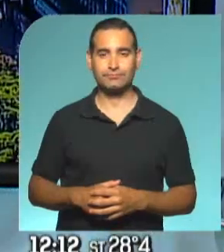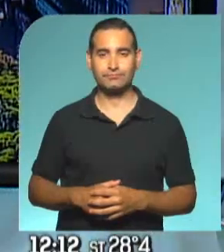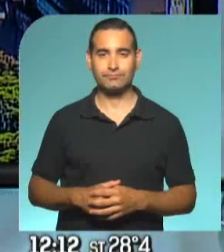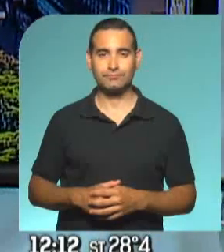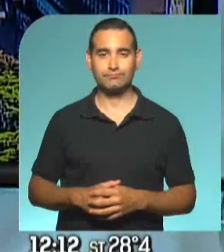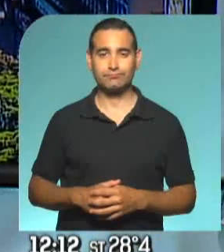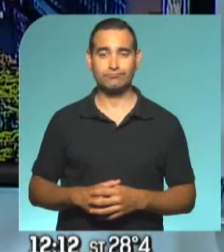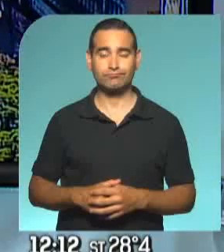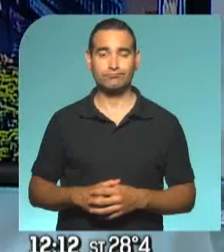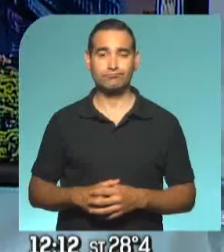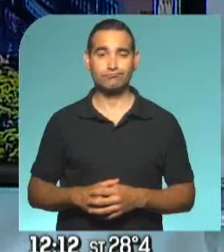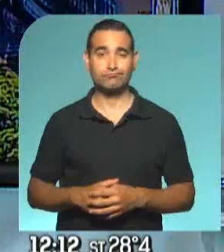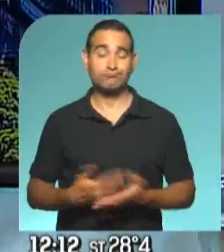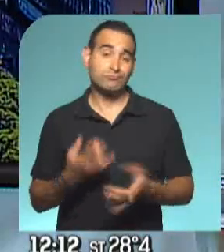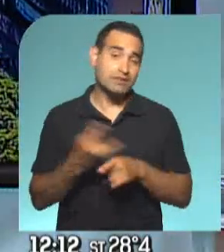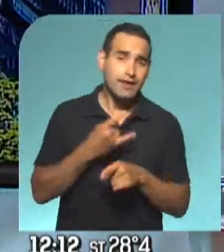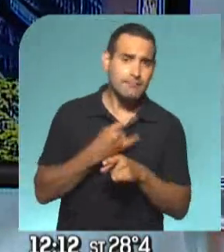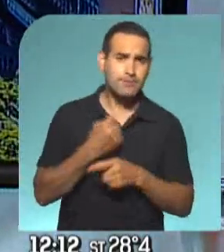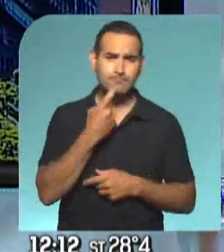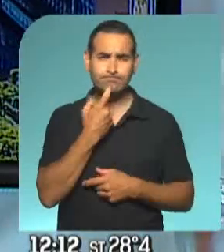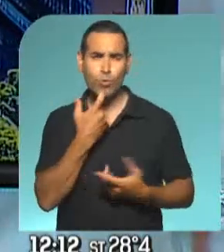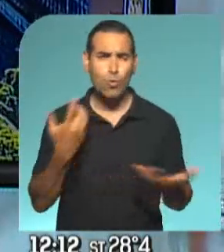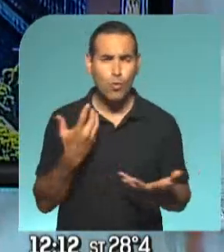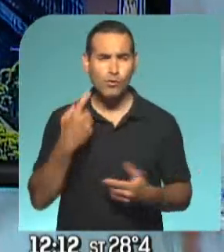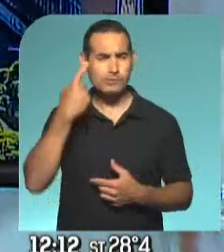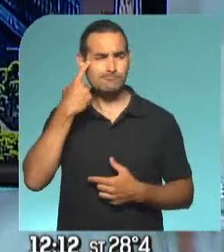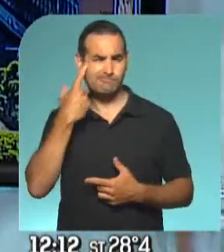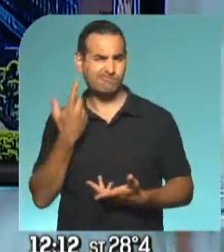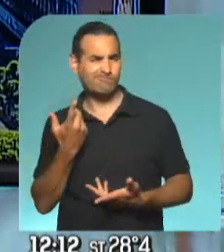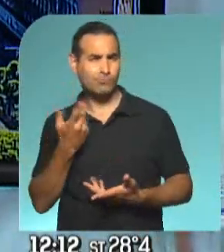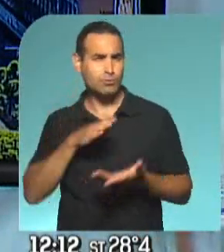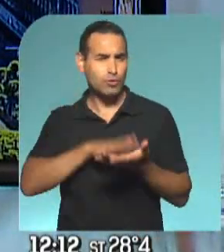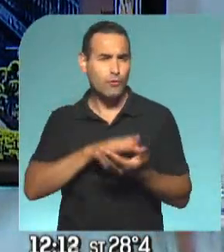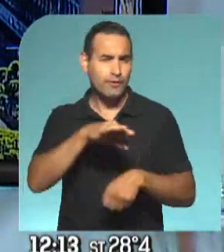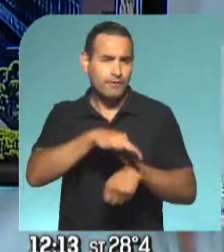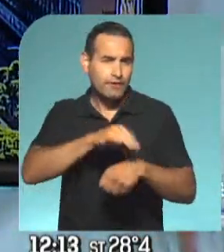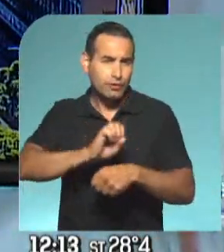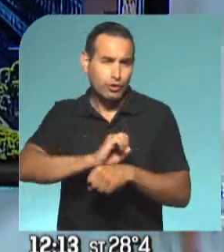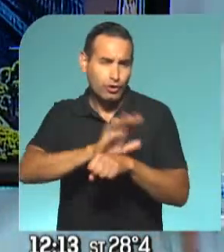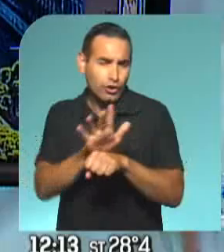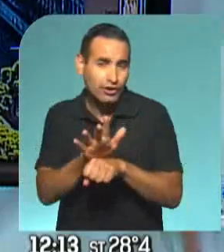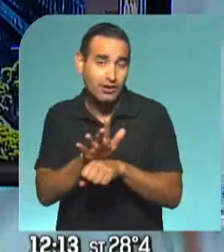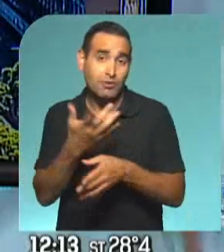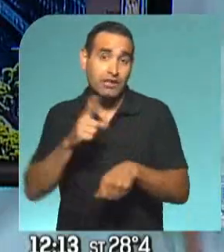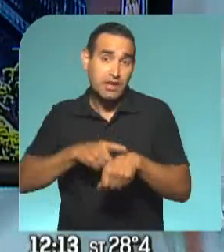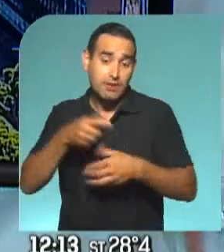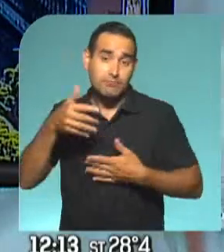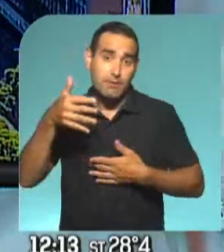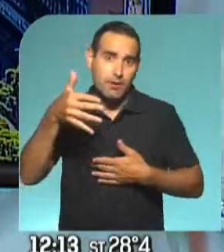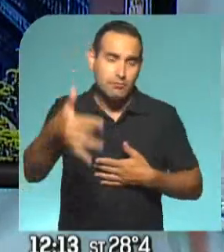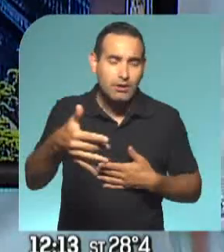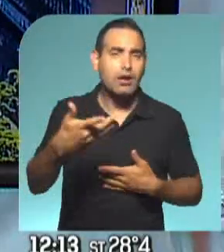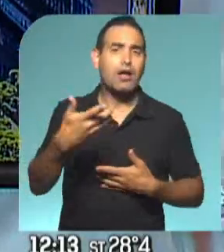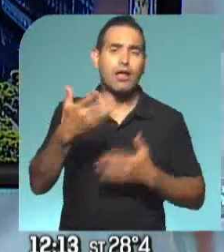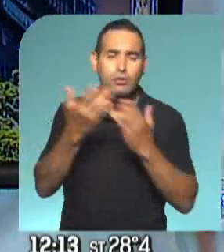Y siempre son muchos los cuestionamientos, los interrogantes, lo que nos preguntamos acerca de la enfermedad, porque a medida que pasa el tiempo conocemos más